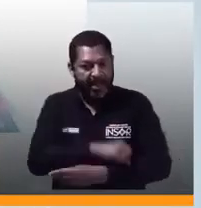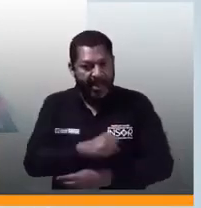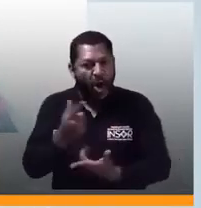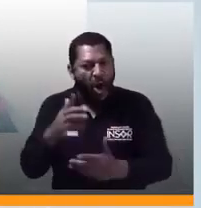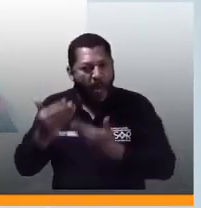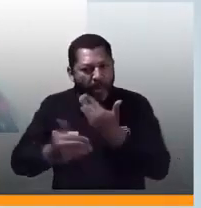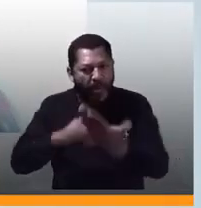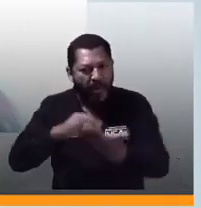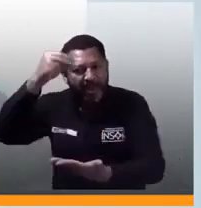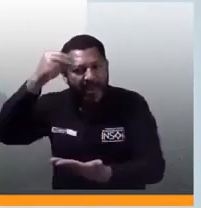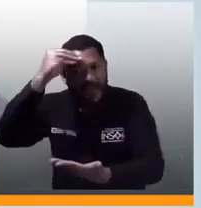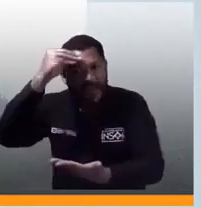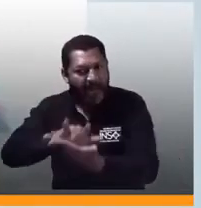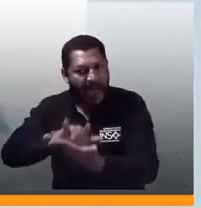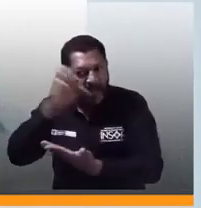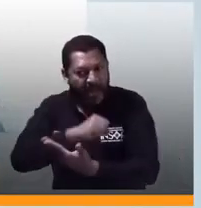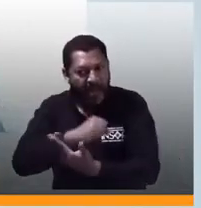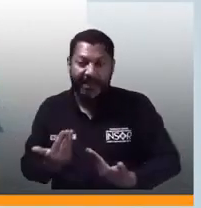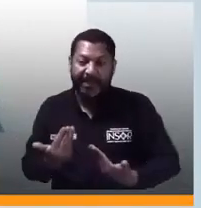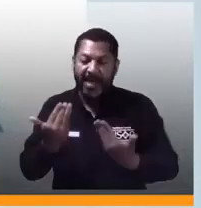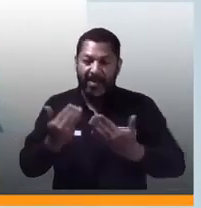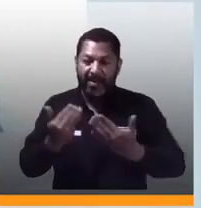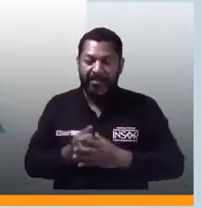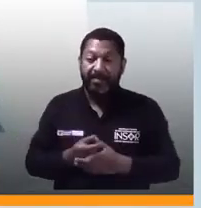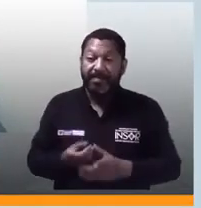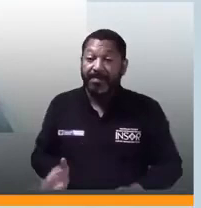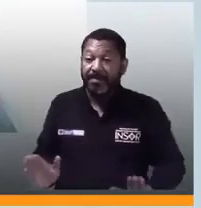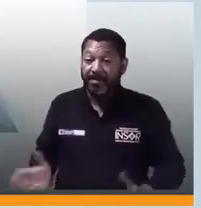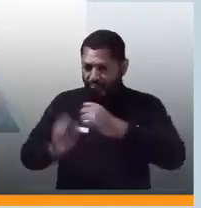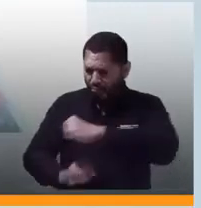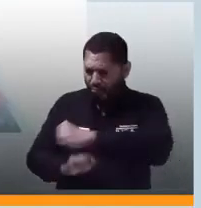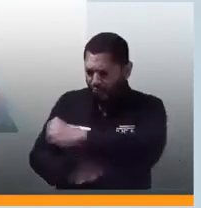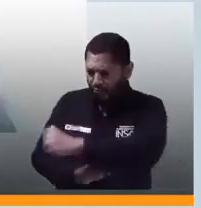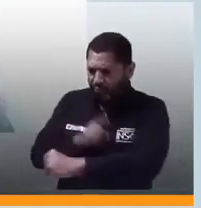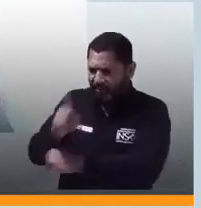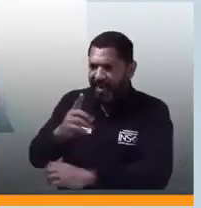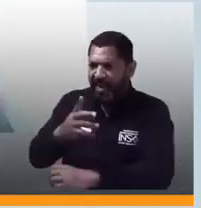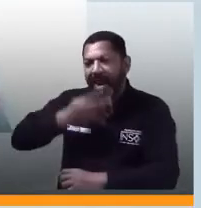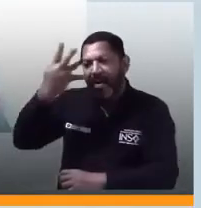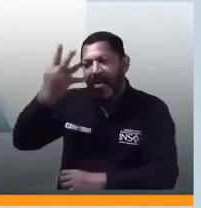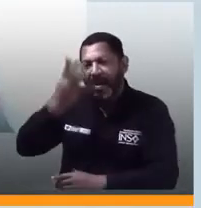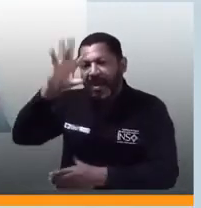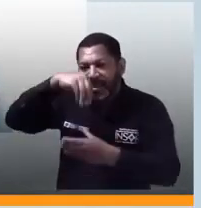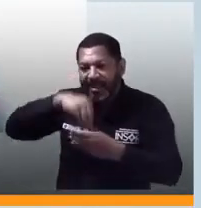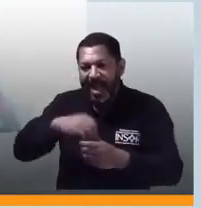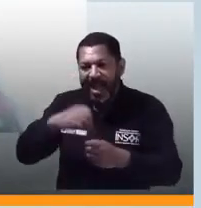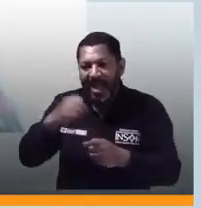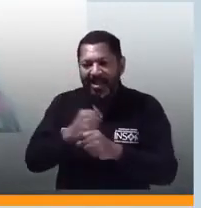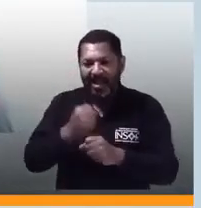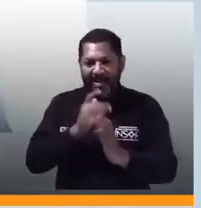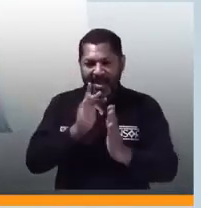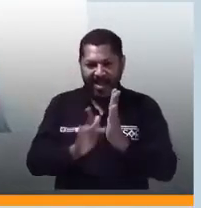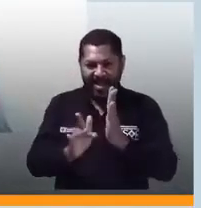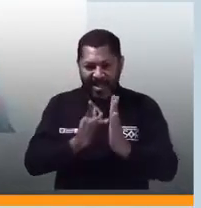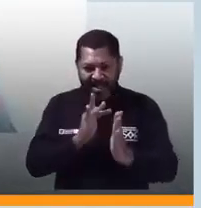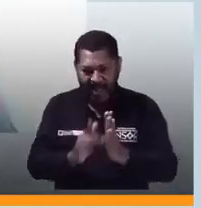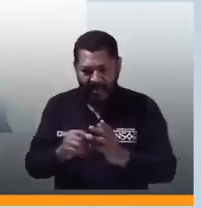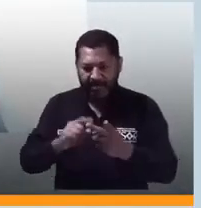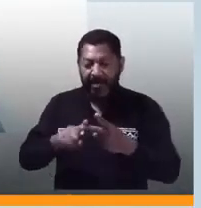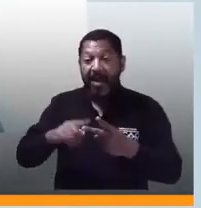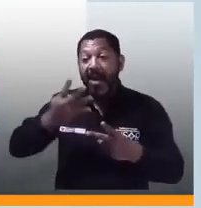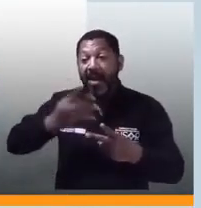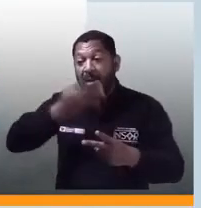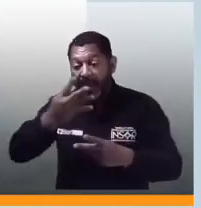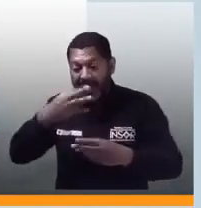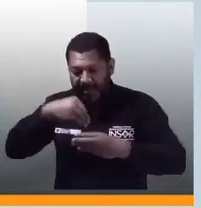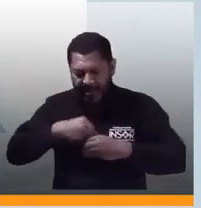y además pues estamos también fortaleciendo esas competencias digitales ciudadanas que